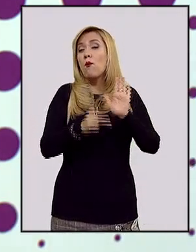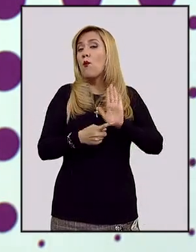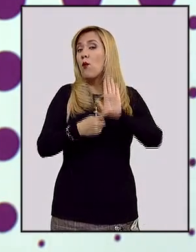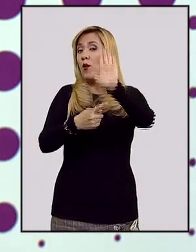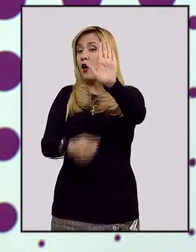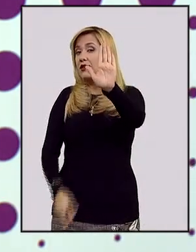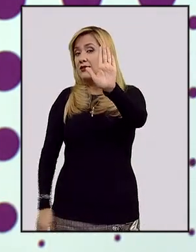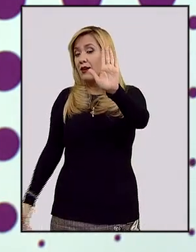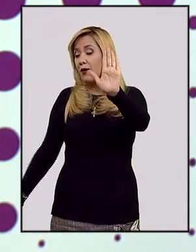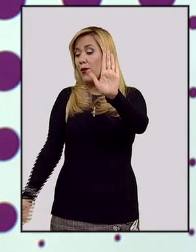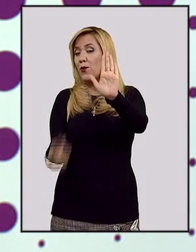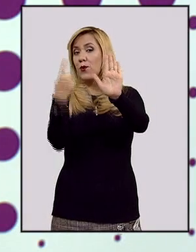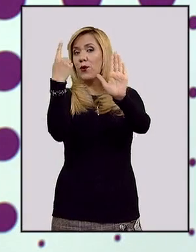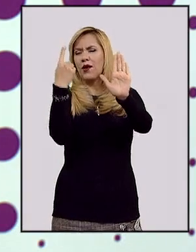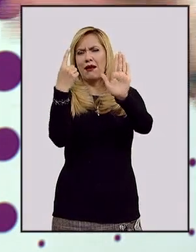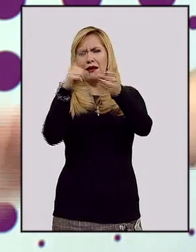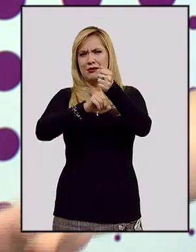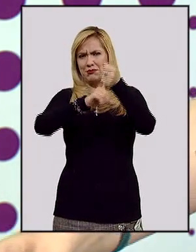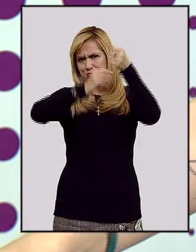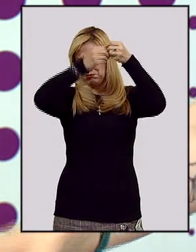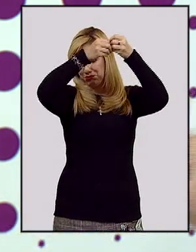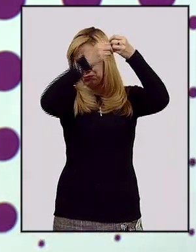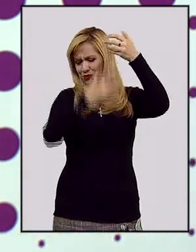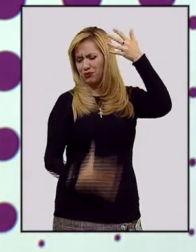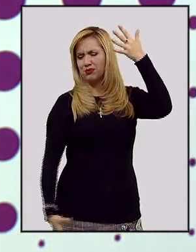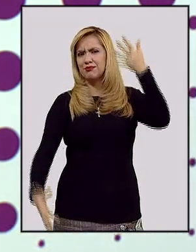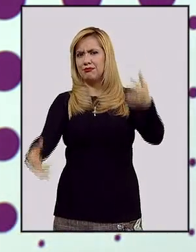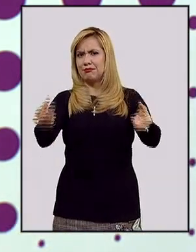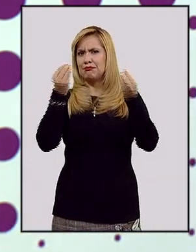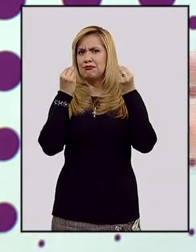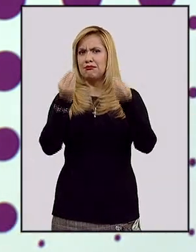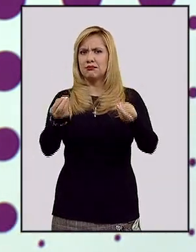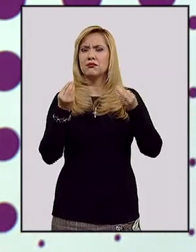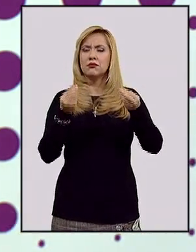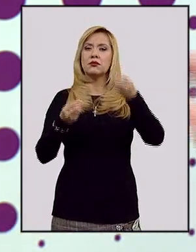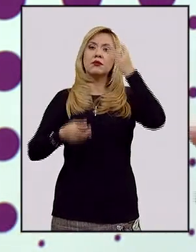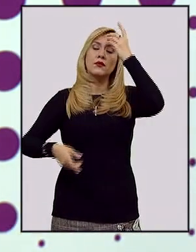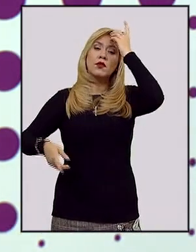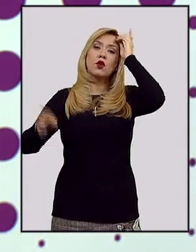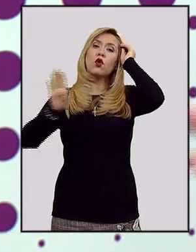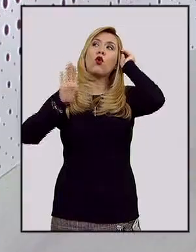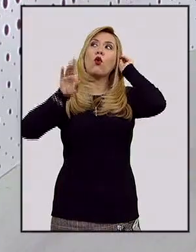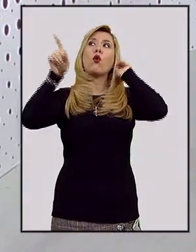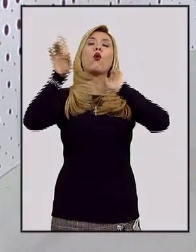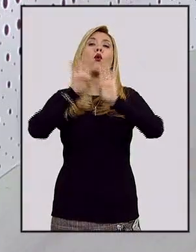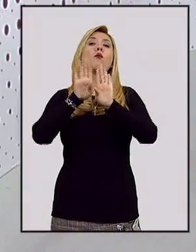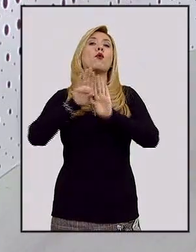con respecto de, y me refiero con respecto de la política que hubo en algún momento en ese